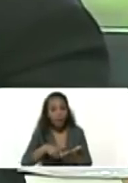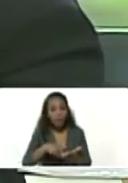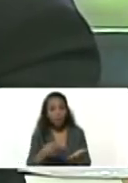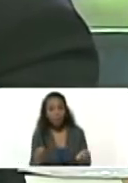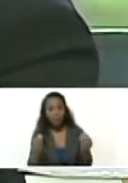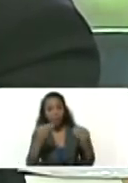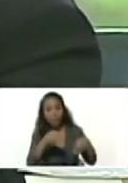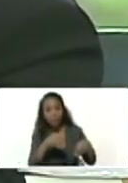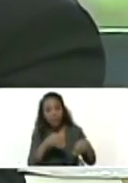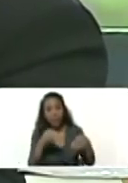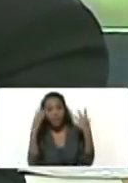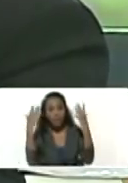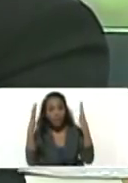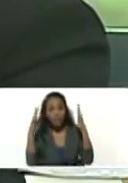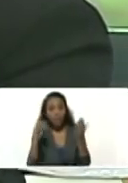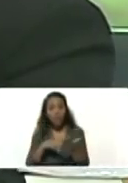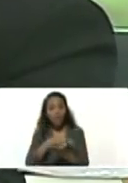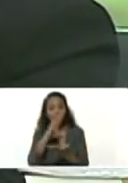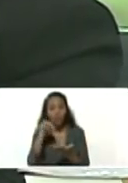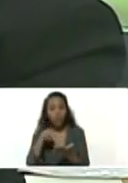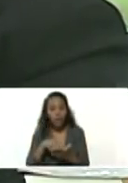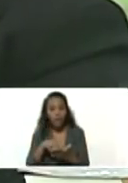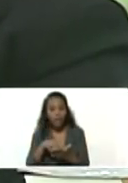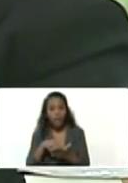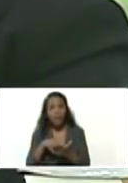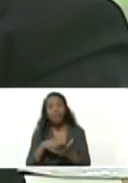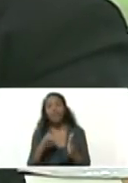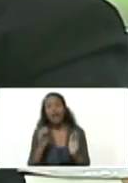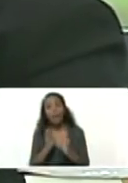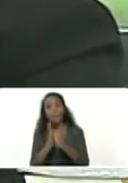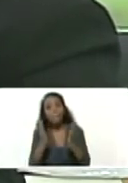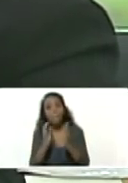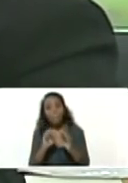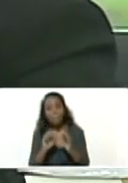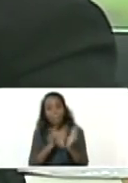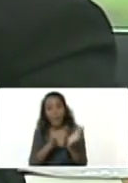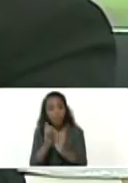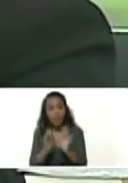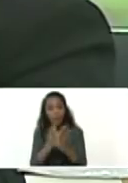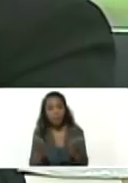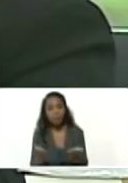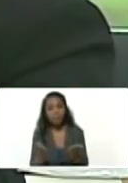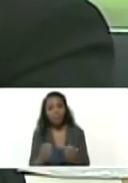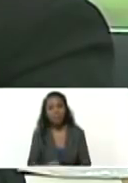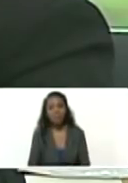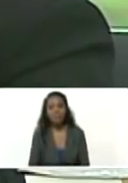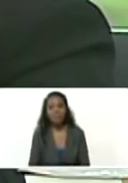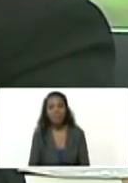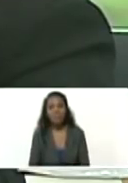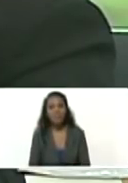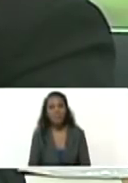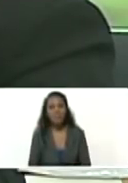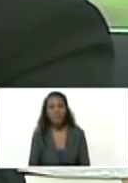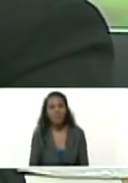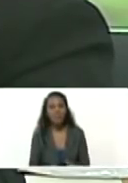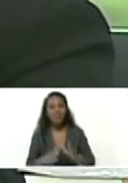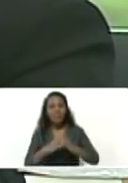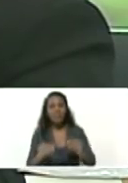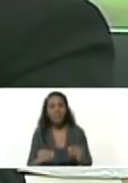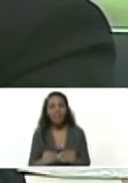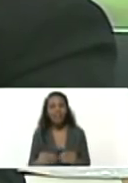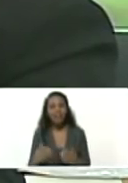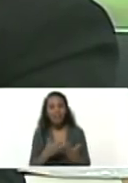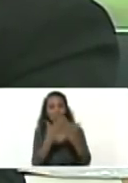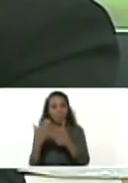Día Nacional de la Biblia. Y que ese día en todas las escuelas, liceos, plazas públicas, instituciones públicas